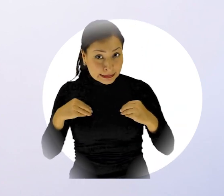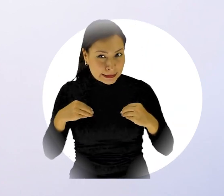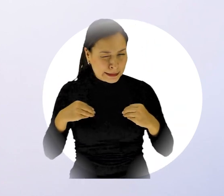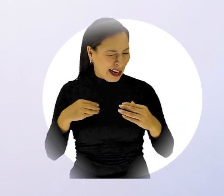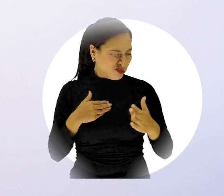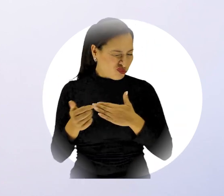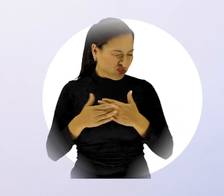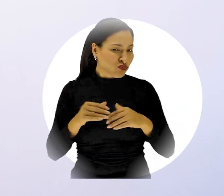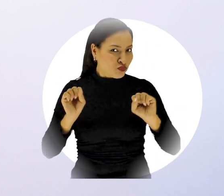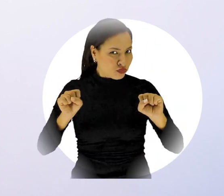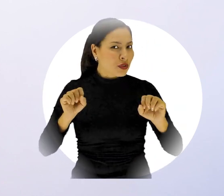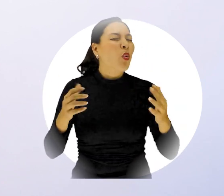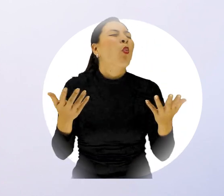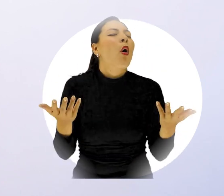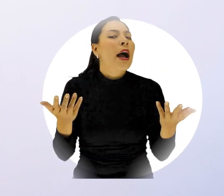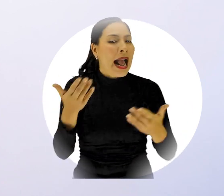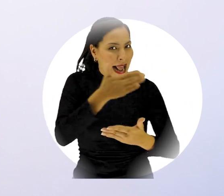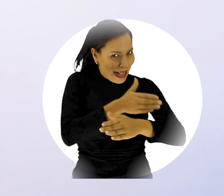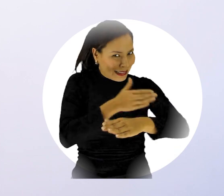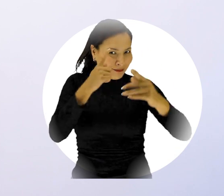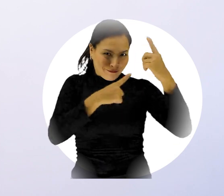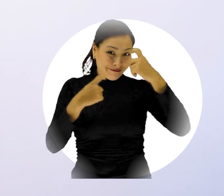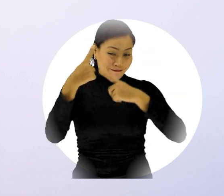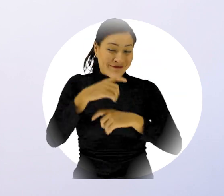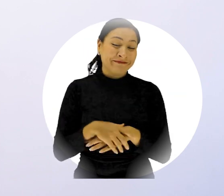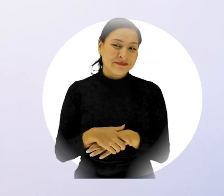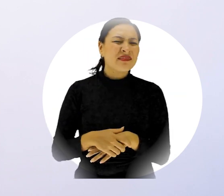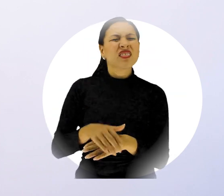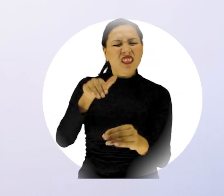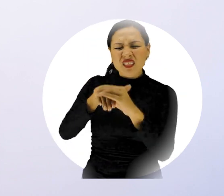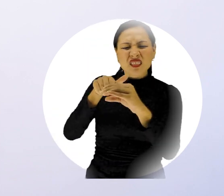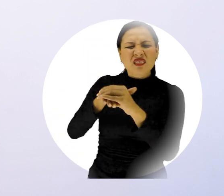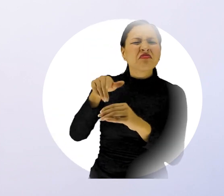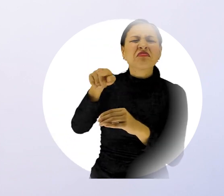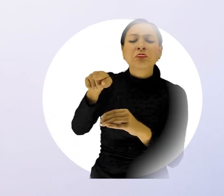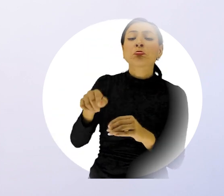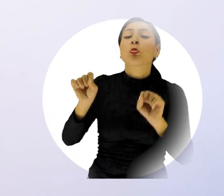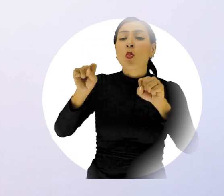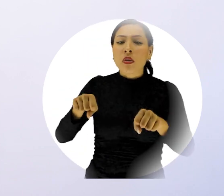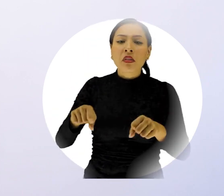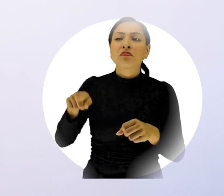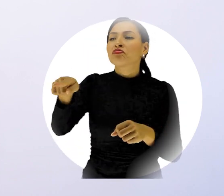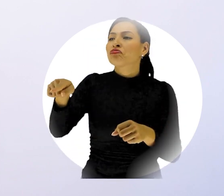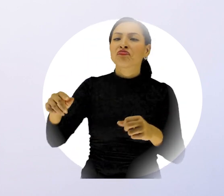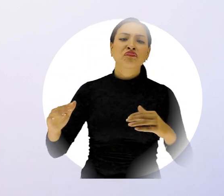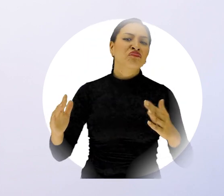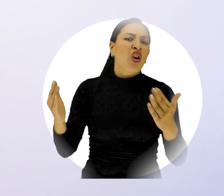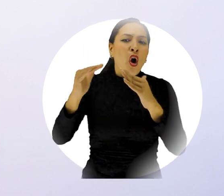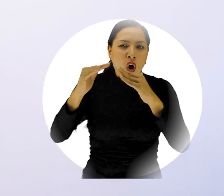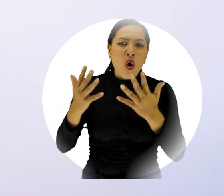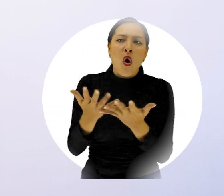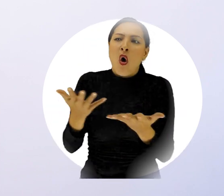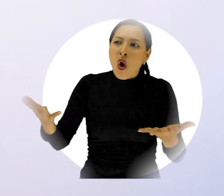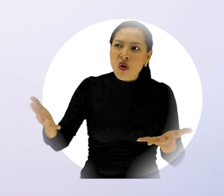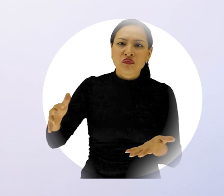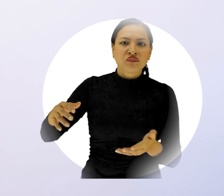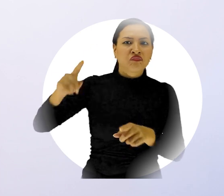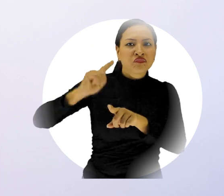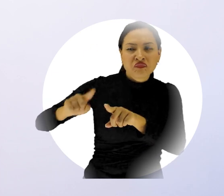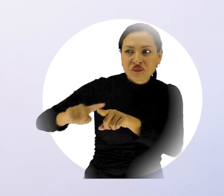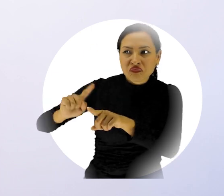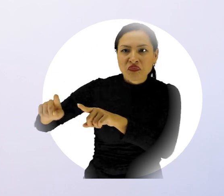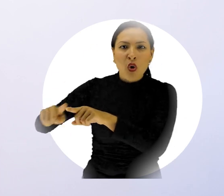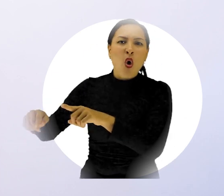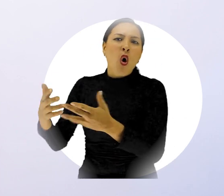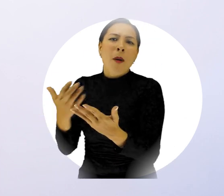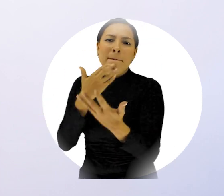aclarar que existen diferentes formas de invertir. Puede ser en acciones, en un negocio o emprendimiento que tienes en mente, en una empresa familiar,